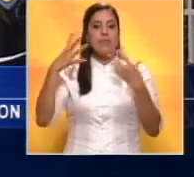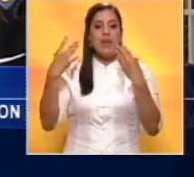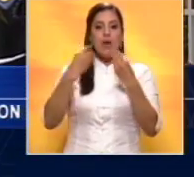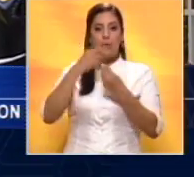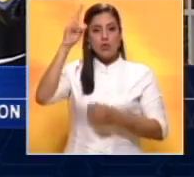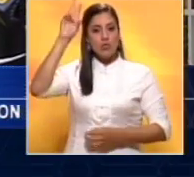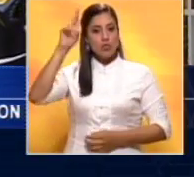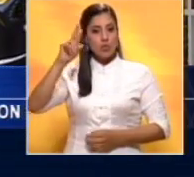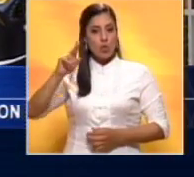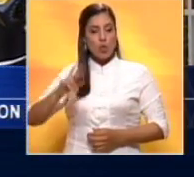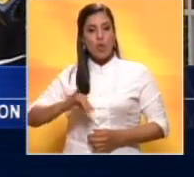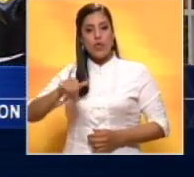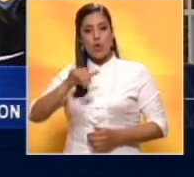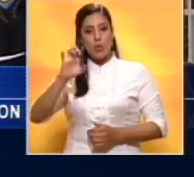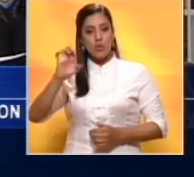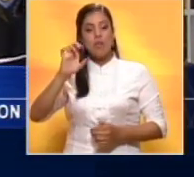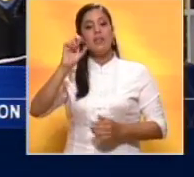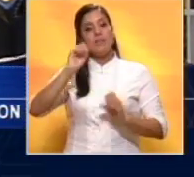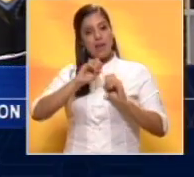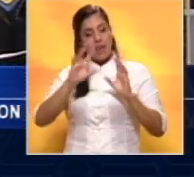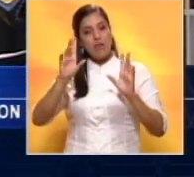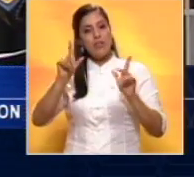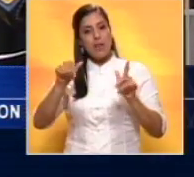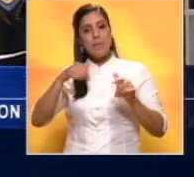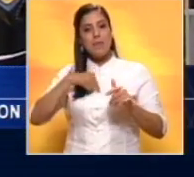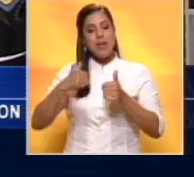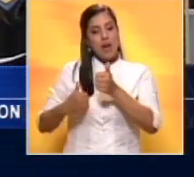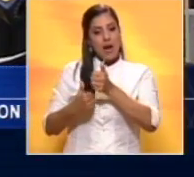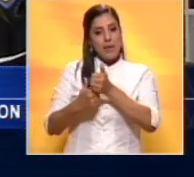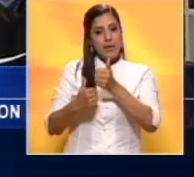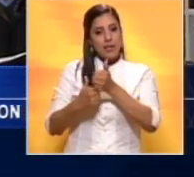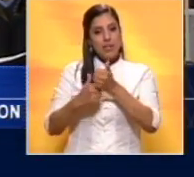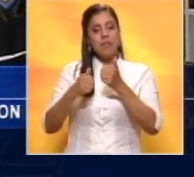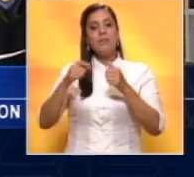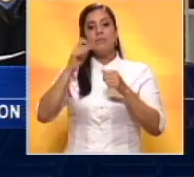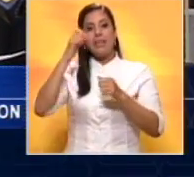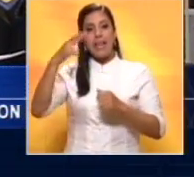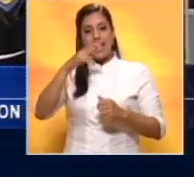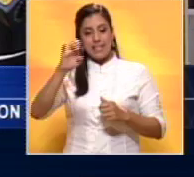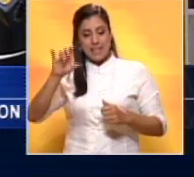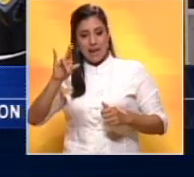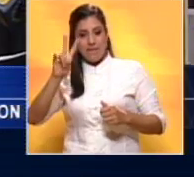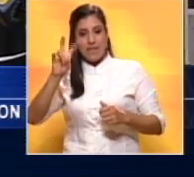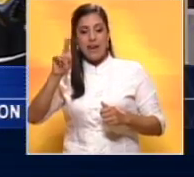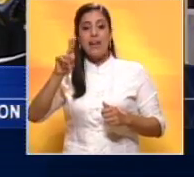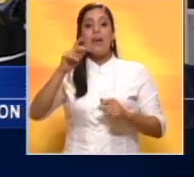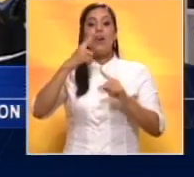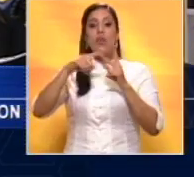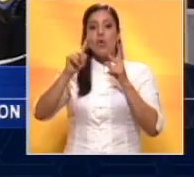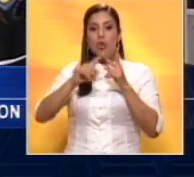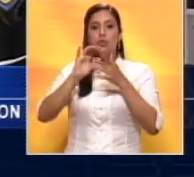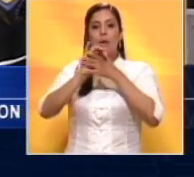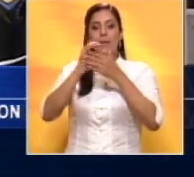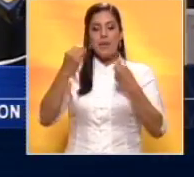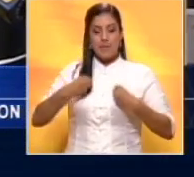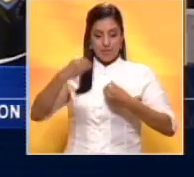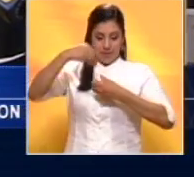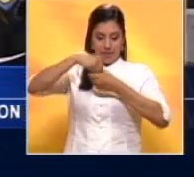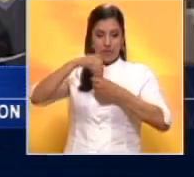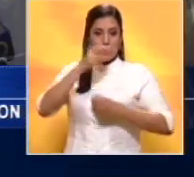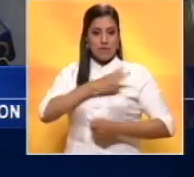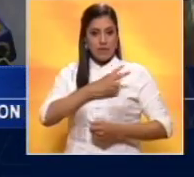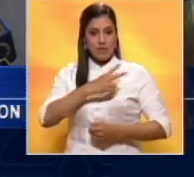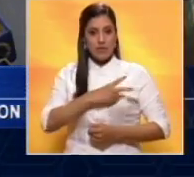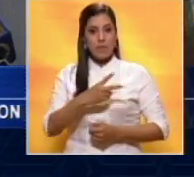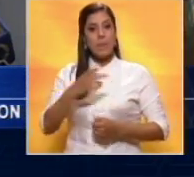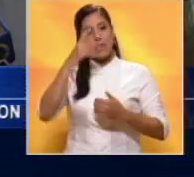acompaña diariamente, José Araujo, por supuesto también mi asistente Angel Berchava y los demás compañeros que hacen vida en Noticiero